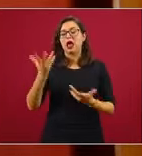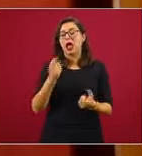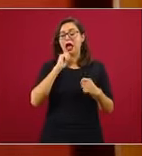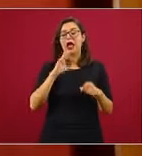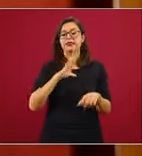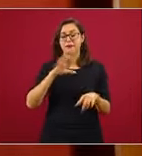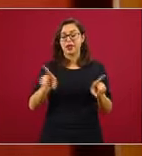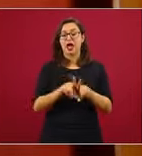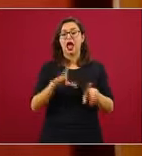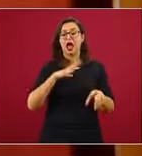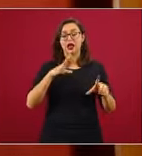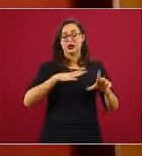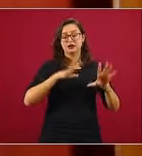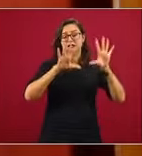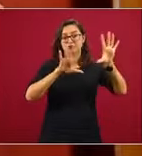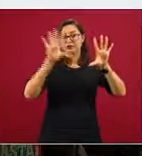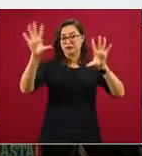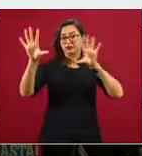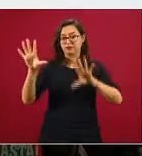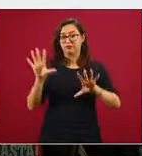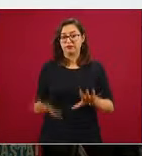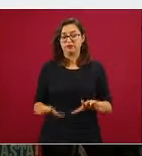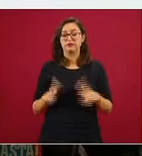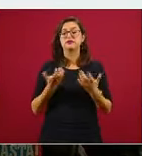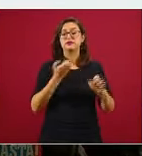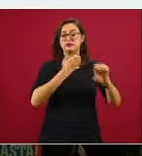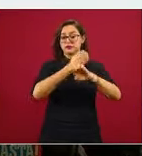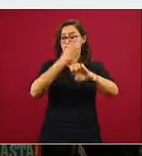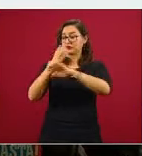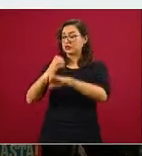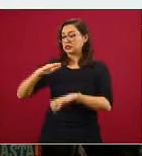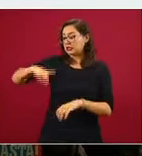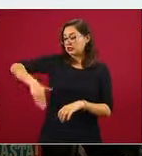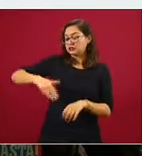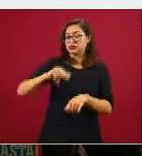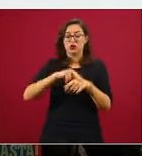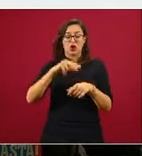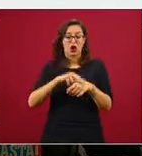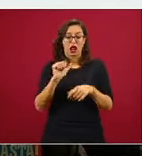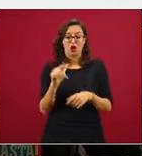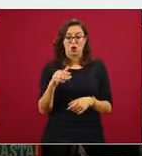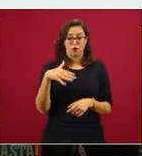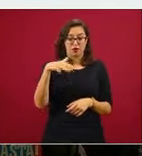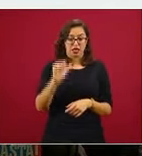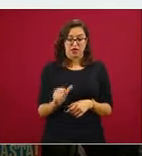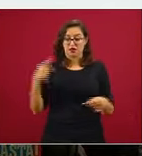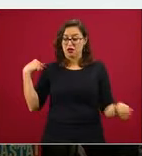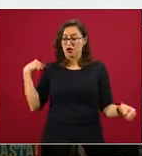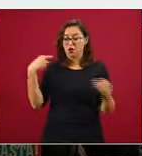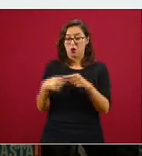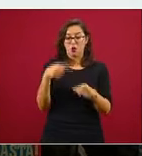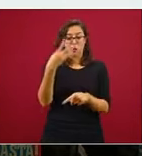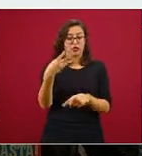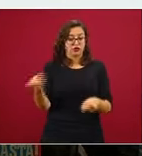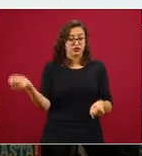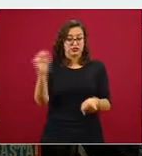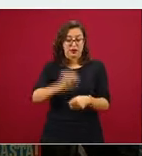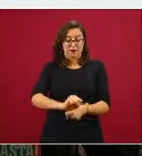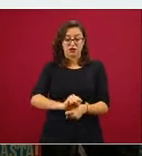estados por más o menos lo que acaba de presentar el doctor Alomía, los que en las últimas cuatro semanas